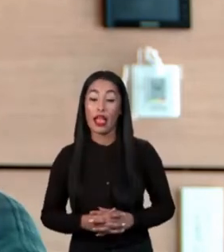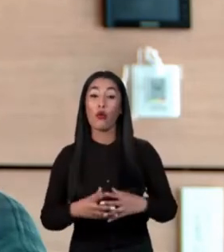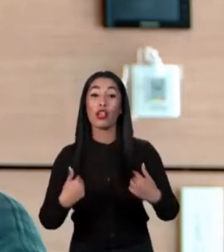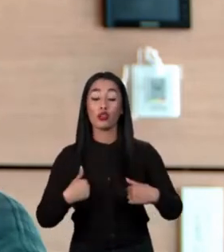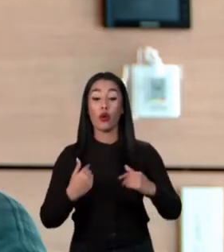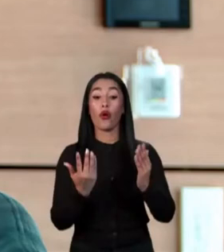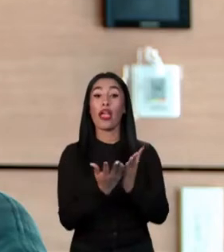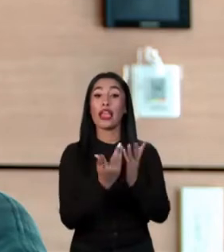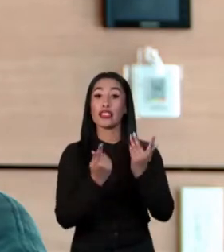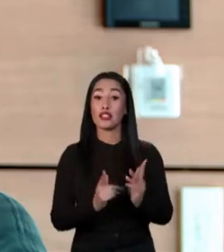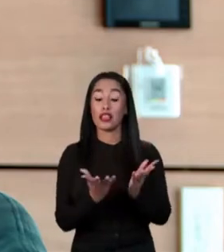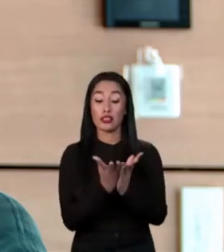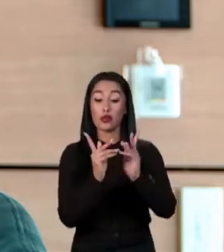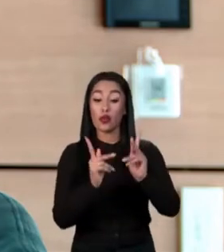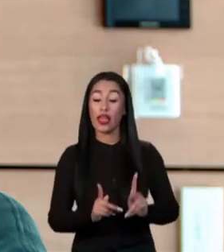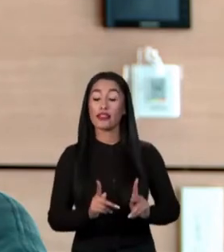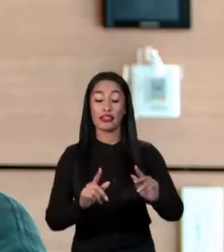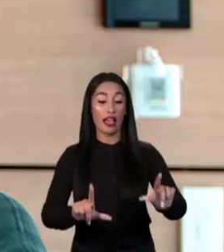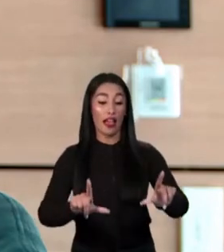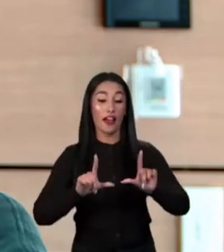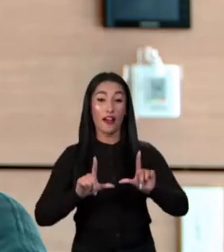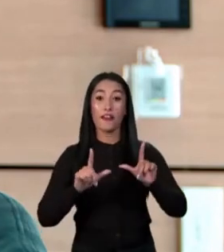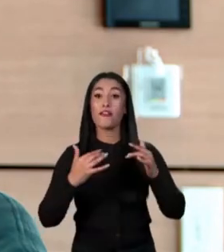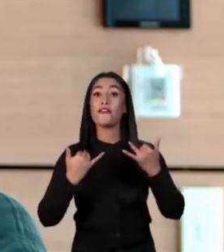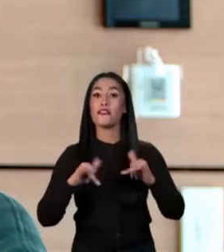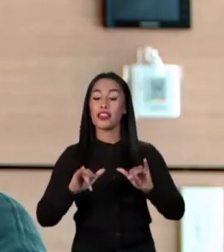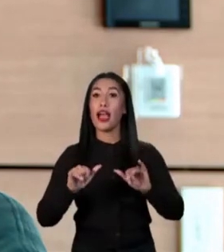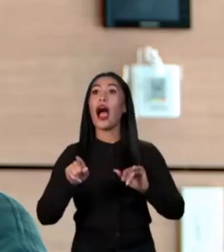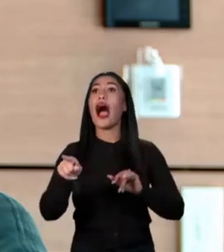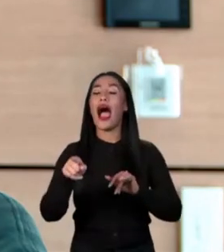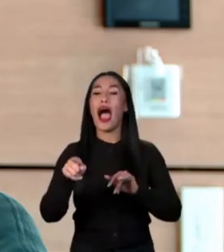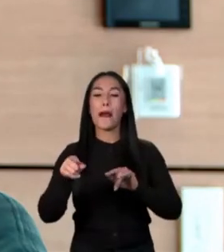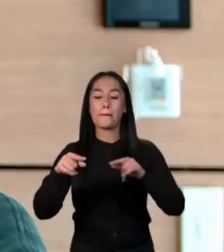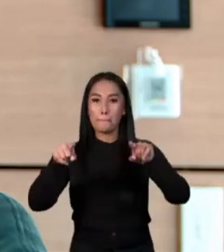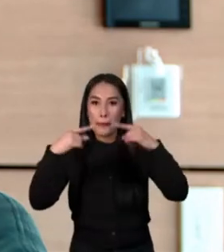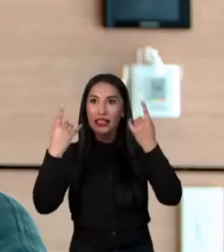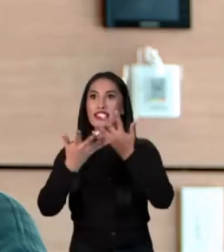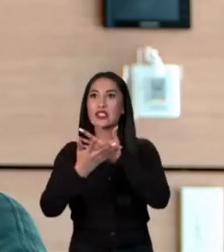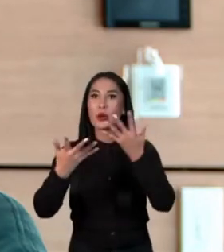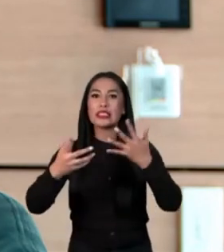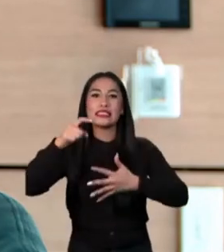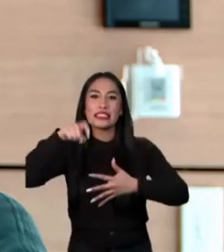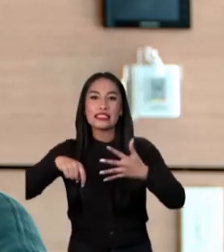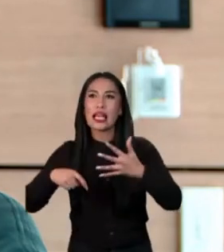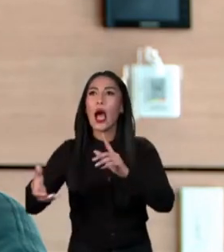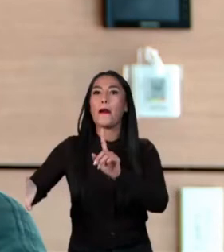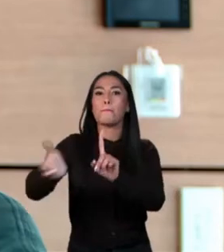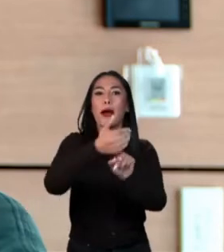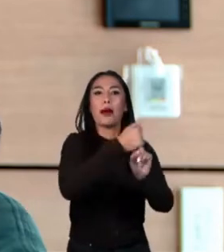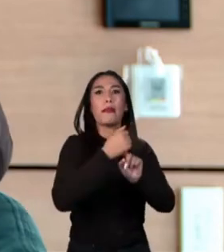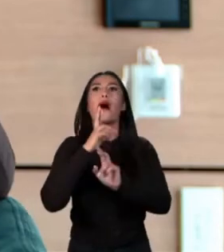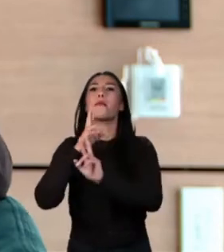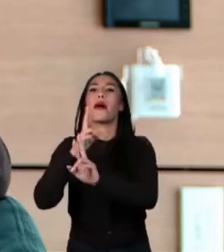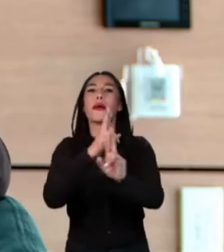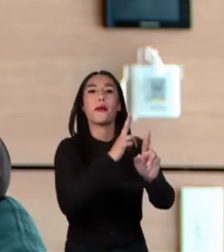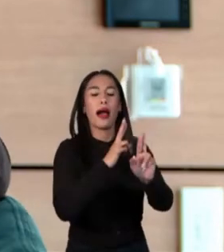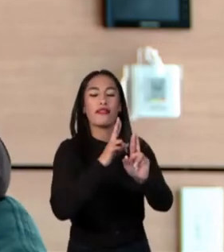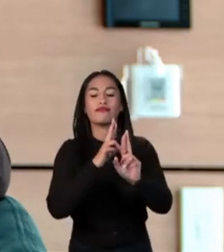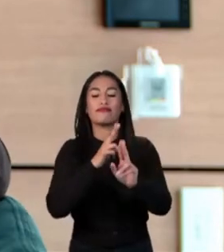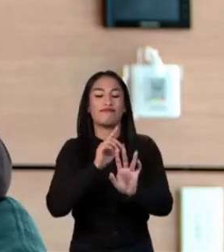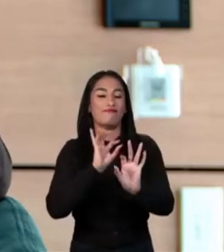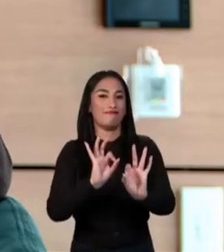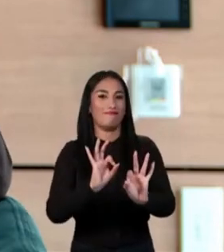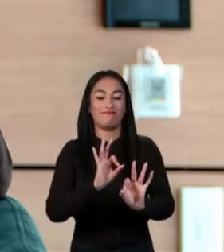efectivamente se están cumpliendo pero además están dando respuesta a las necesidad es que identificamos pero además si todos participamos